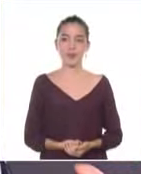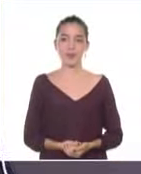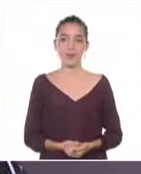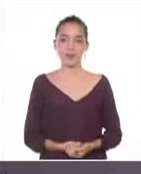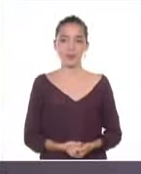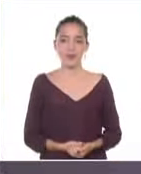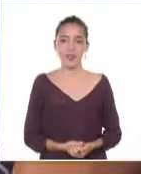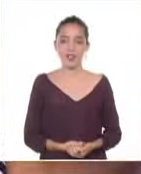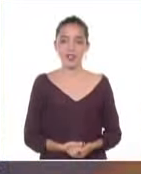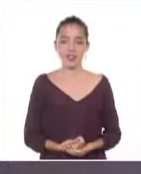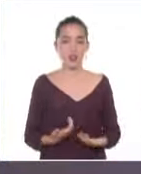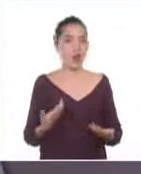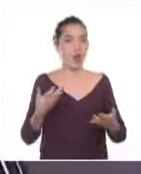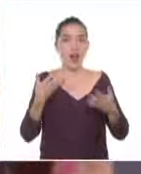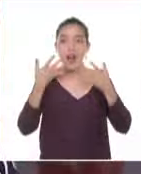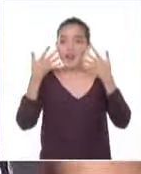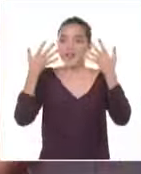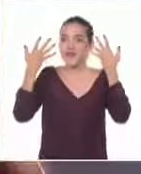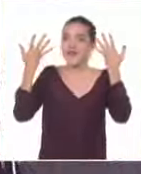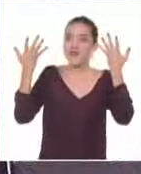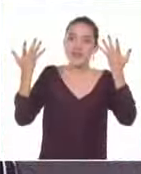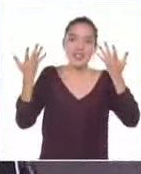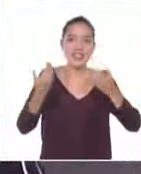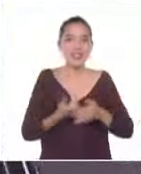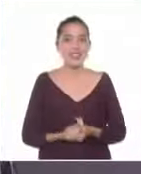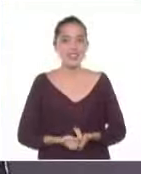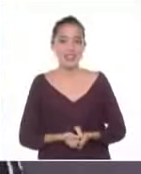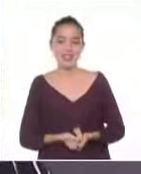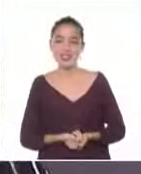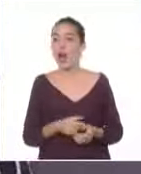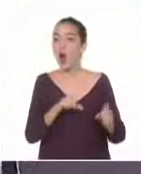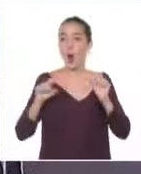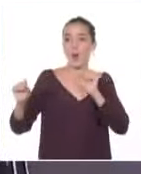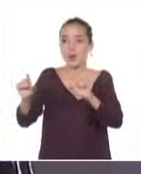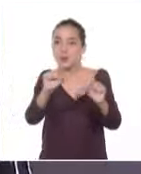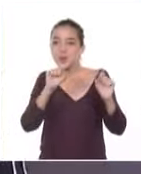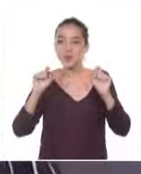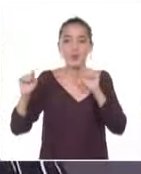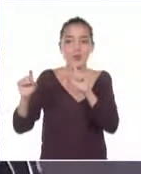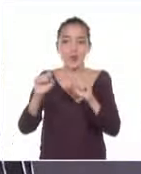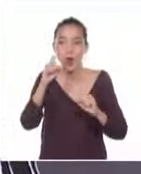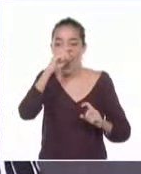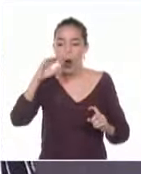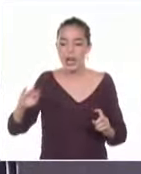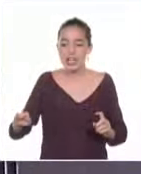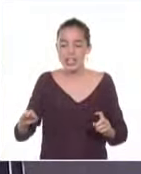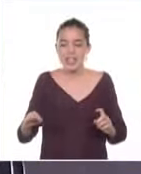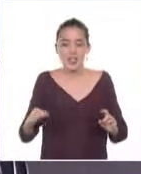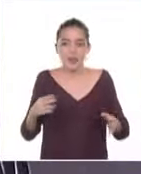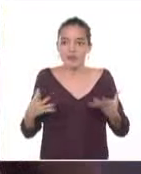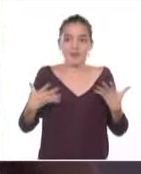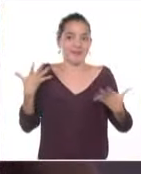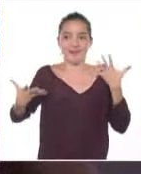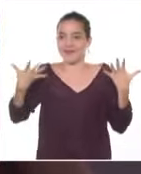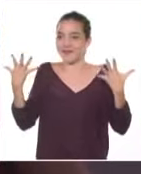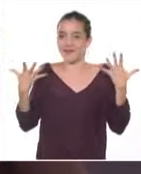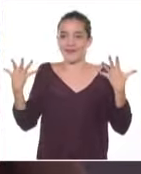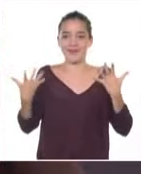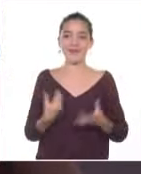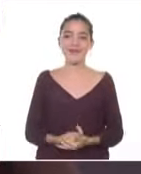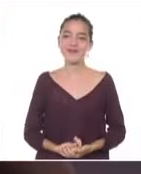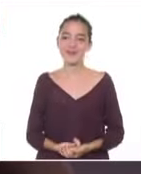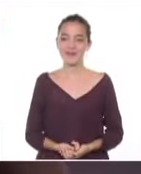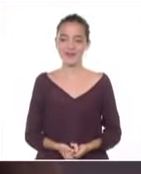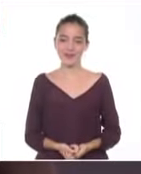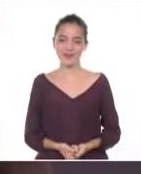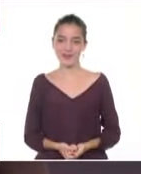esto de los aparatos y los niños están eufóricos y eso nos hacía falta, y sobre todo ahora aquí en el verano. Esta actividad está